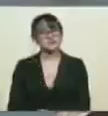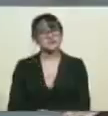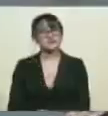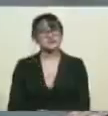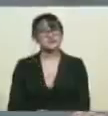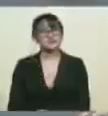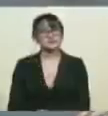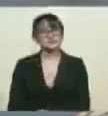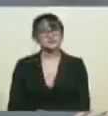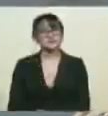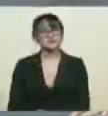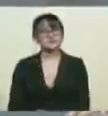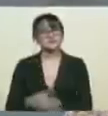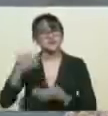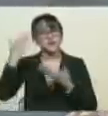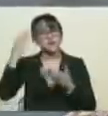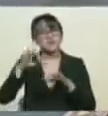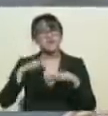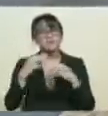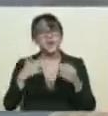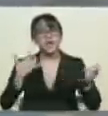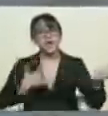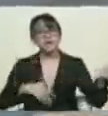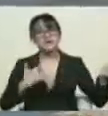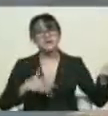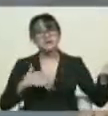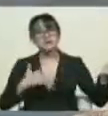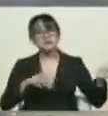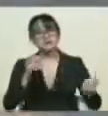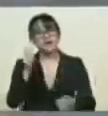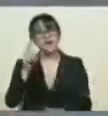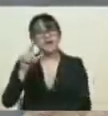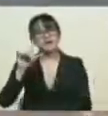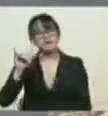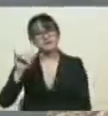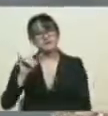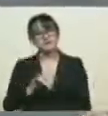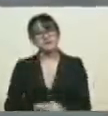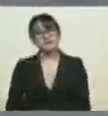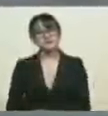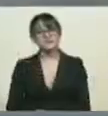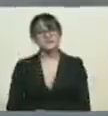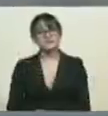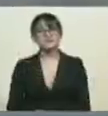Saludo a la familia de Alí Primera. ¡Que viva Alí Primera!